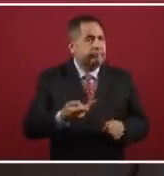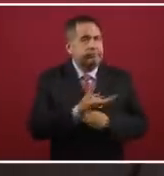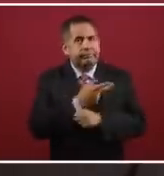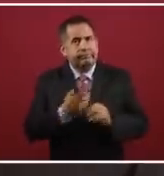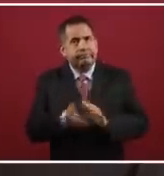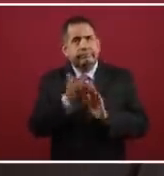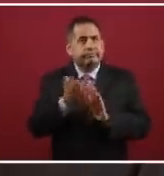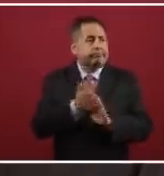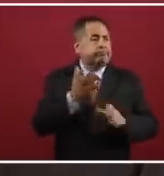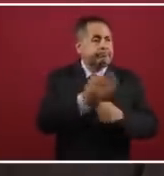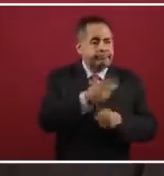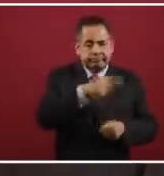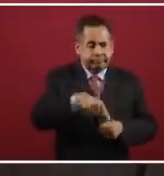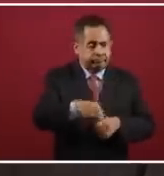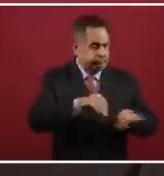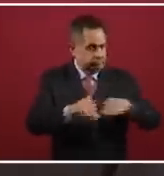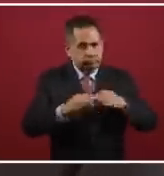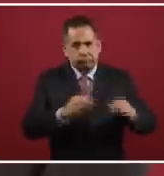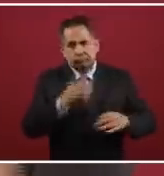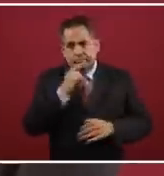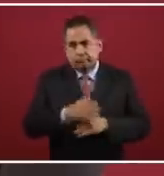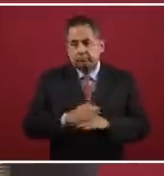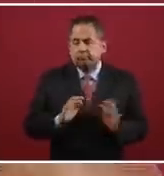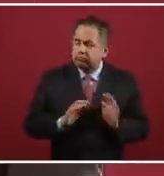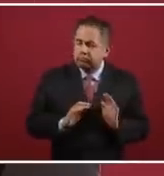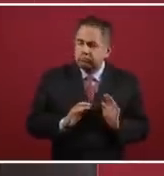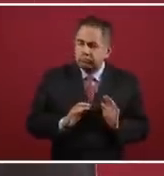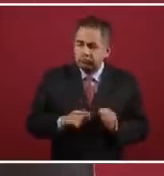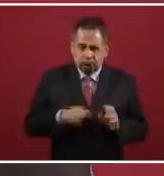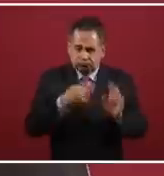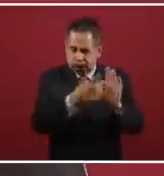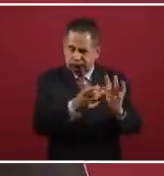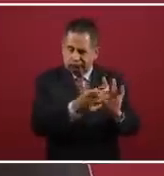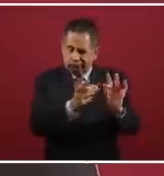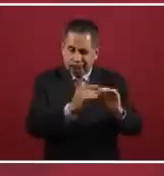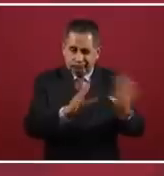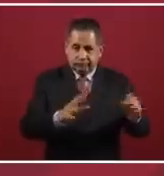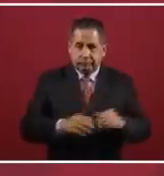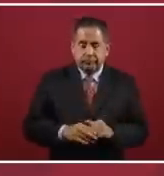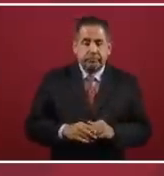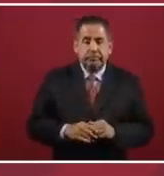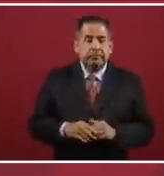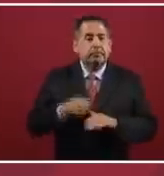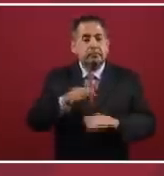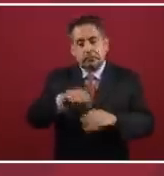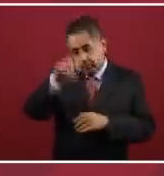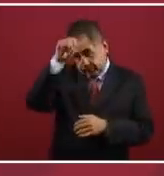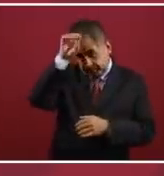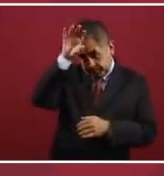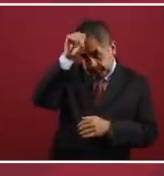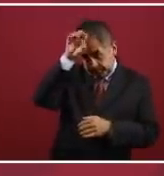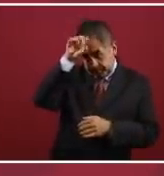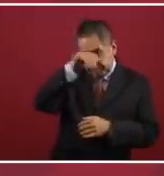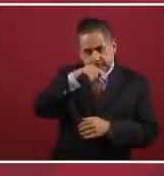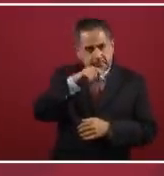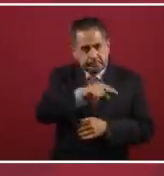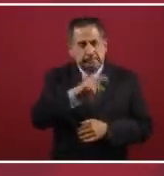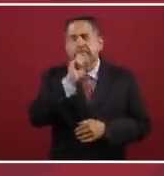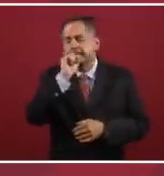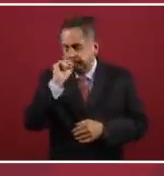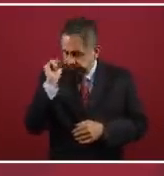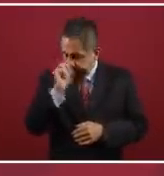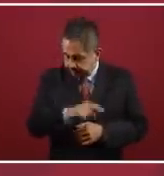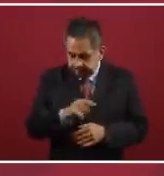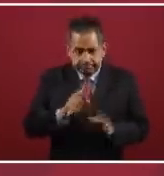las condiciones de vida y de trabajo. Eso te lo explico así en general. Caso de la minería, estamos también